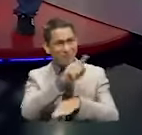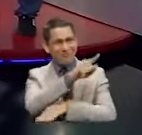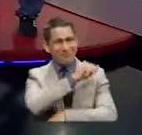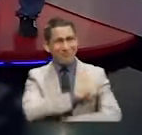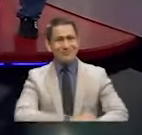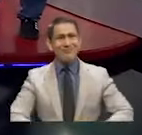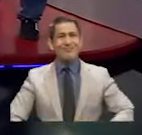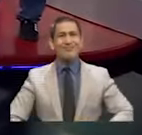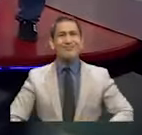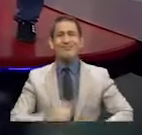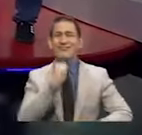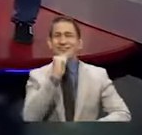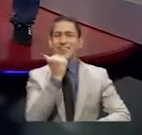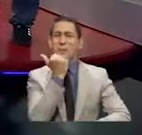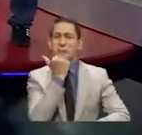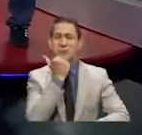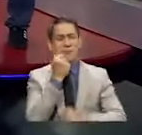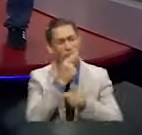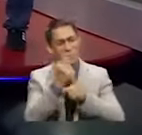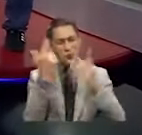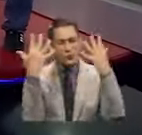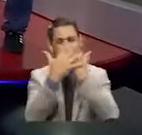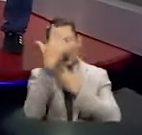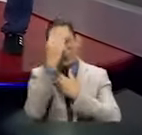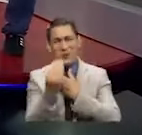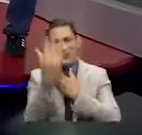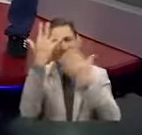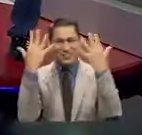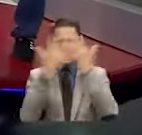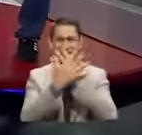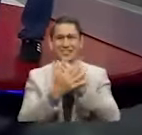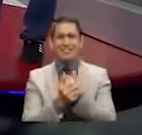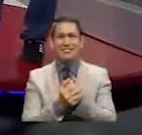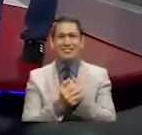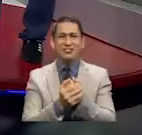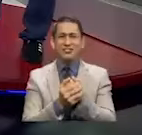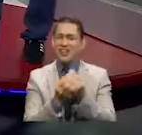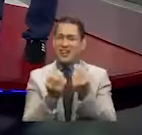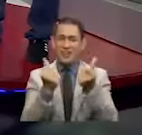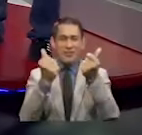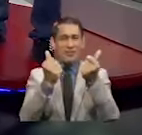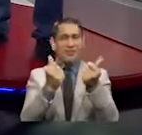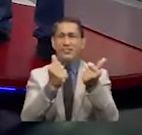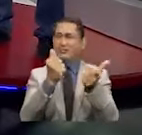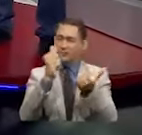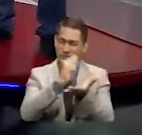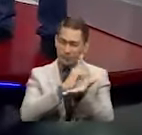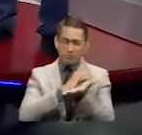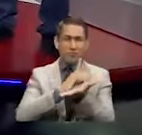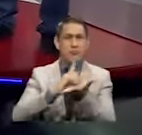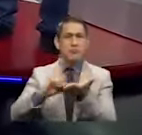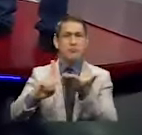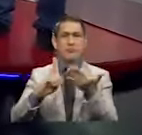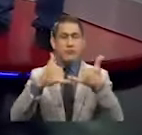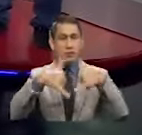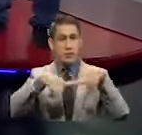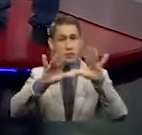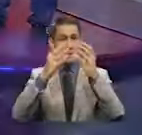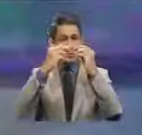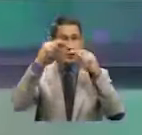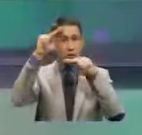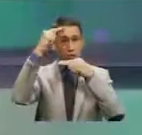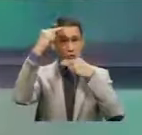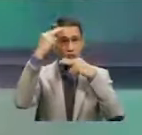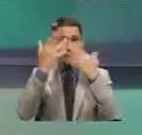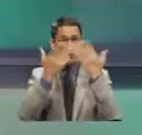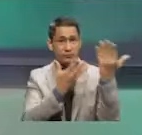días, todavía no he comido. Pasa rápido el tiempo, ¿cómo está? ¿Qué tal, mi estimada Rapidísimo. Sacha? Sí, vuela, el tiempo vuela. Vámonos inmediatamente a